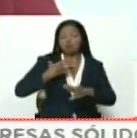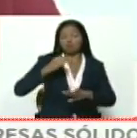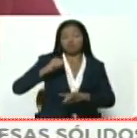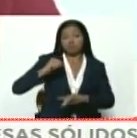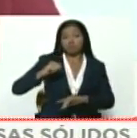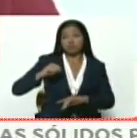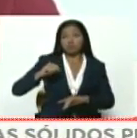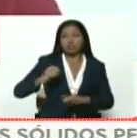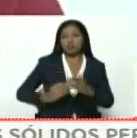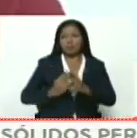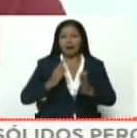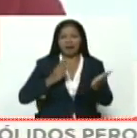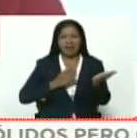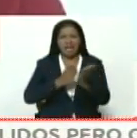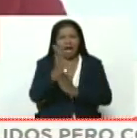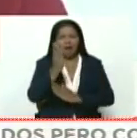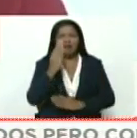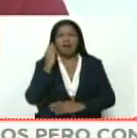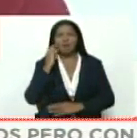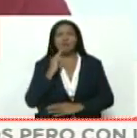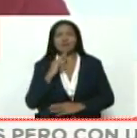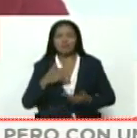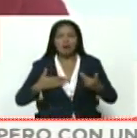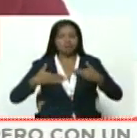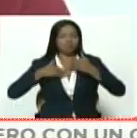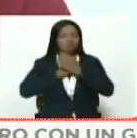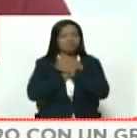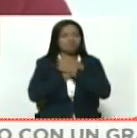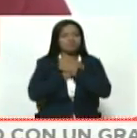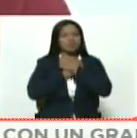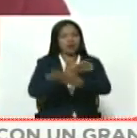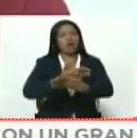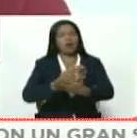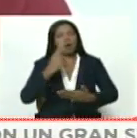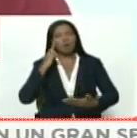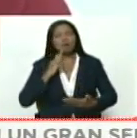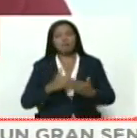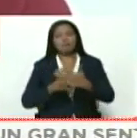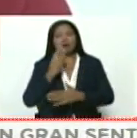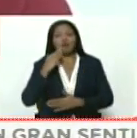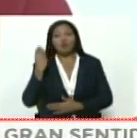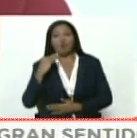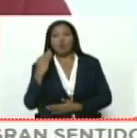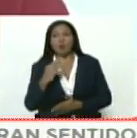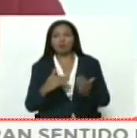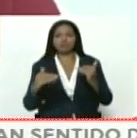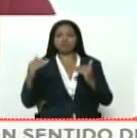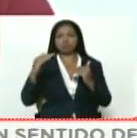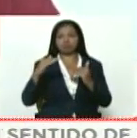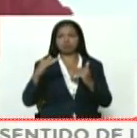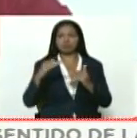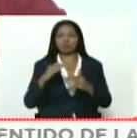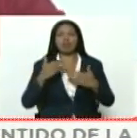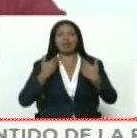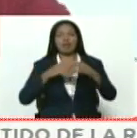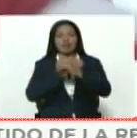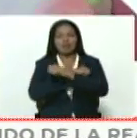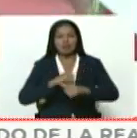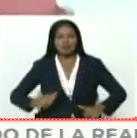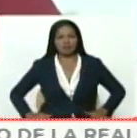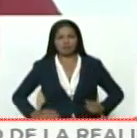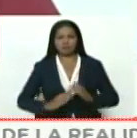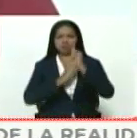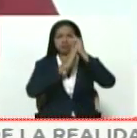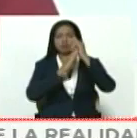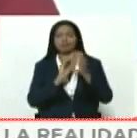de los más leales a Bolívar, de los más entregados y de los más jóvenes, que fue Gran Mariscal de Ayacucho en el Ejército Libertador.